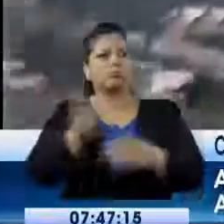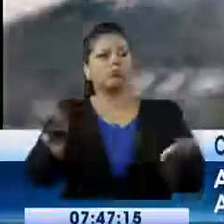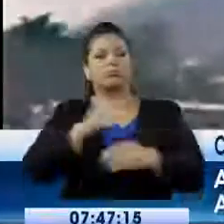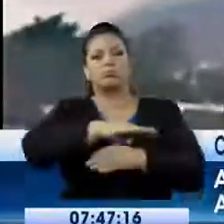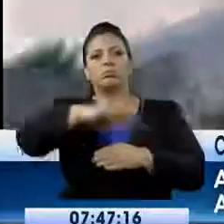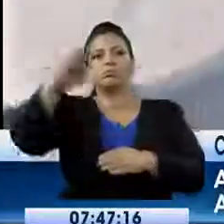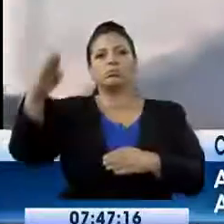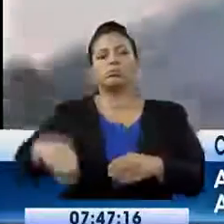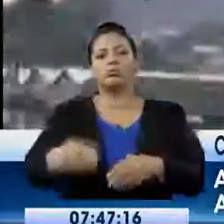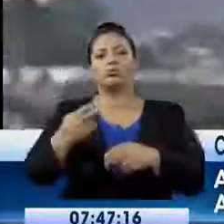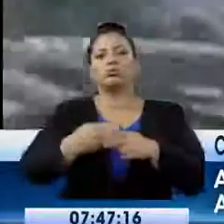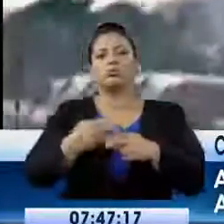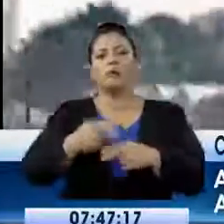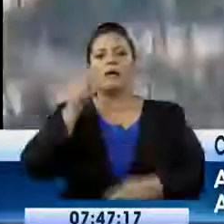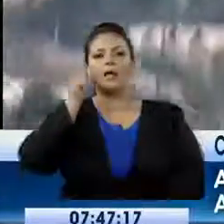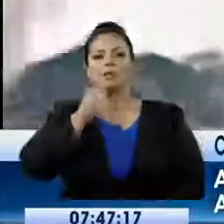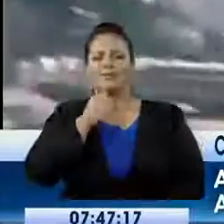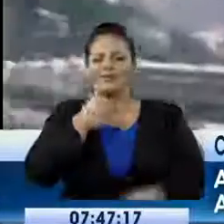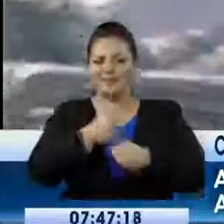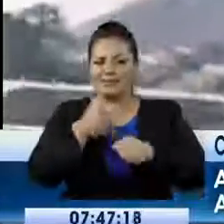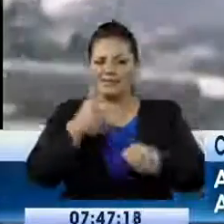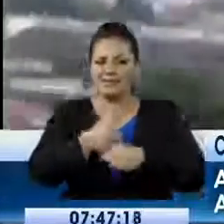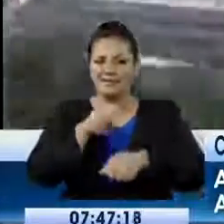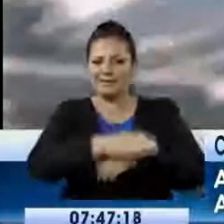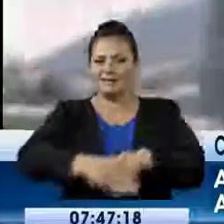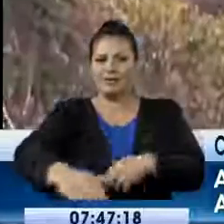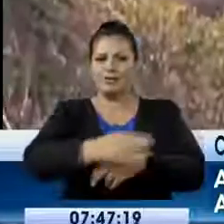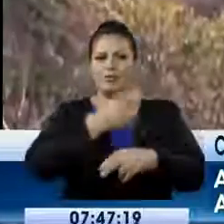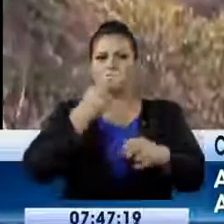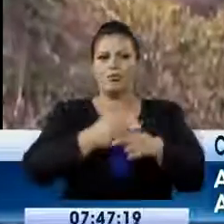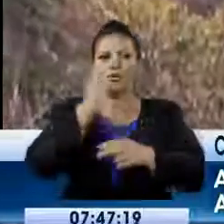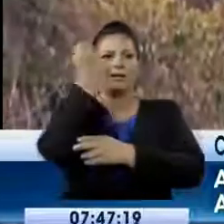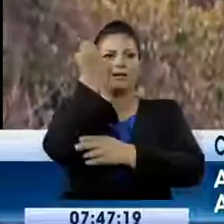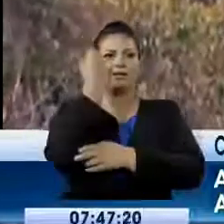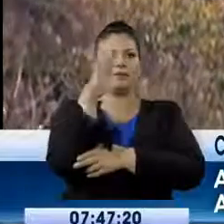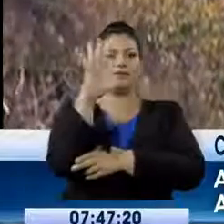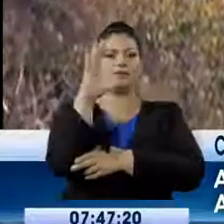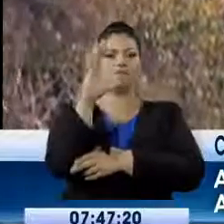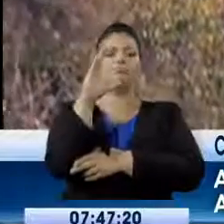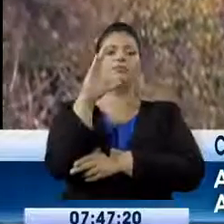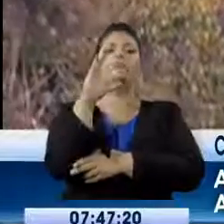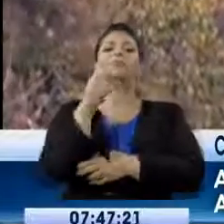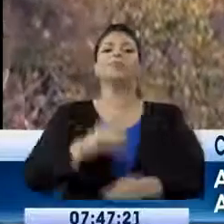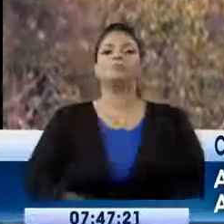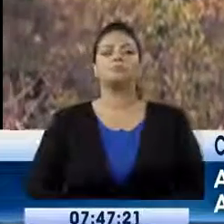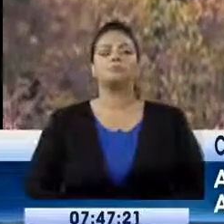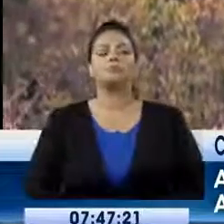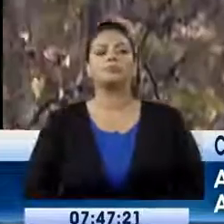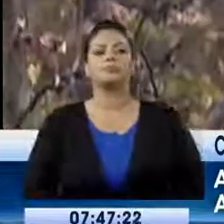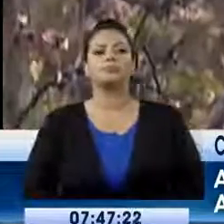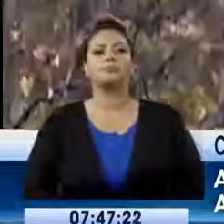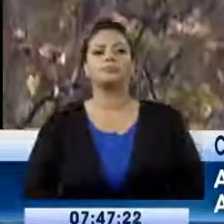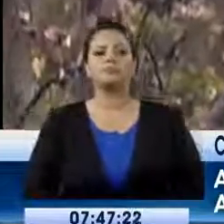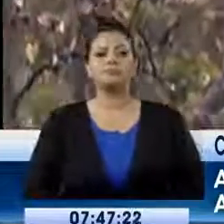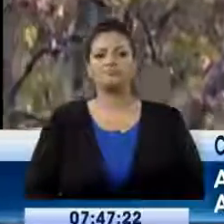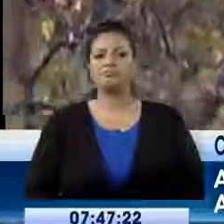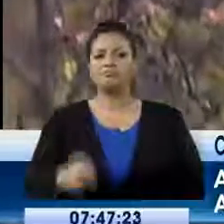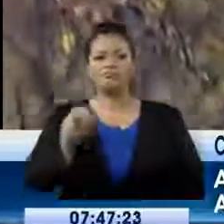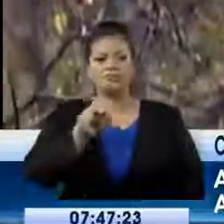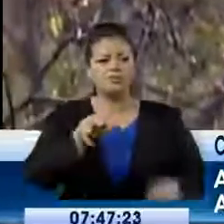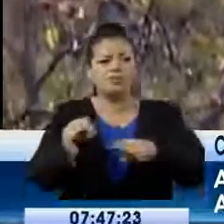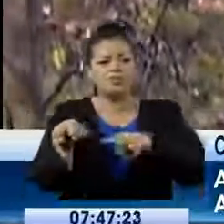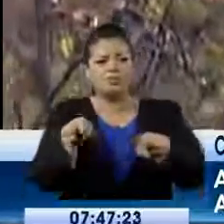Azul, cerca de la ciudadela Los Ceibos, en el este de la urbe. Producto del flagelo se constató la muerte de algunas